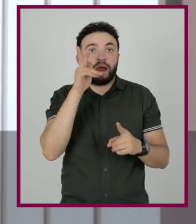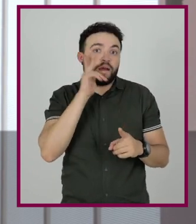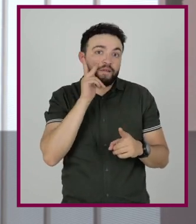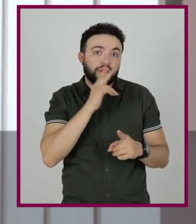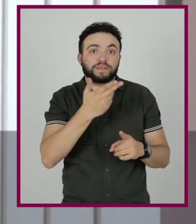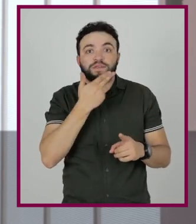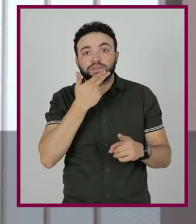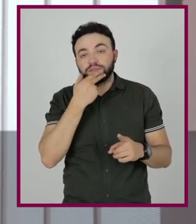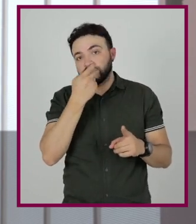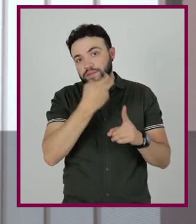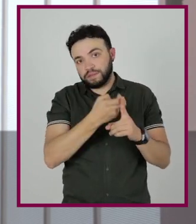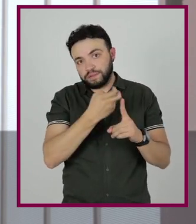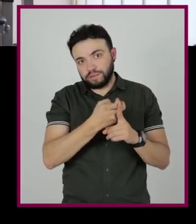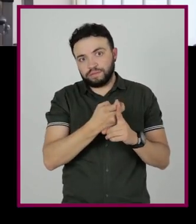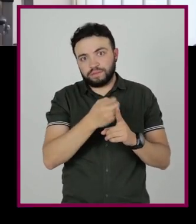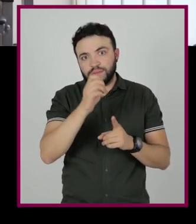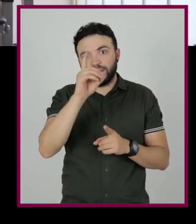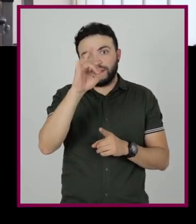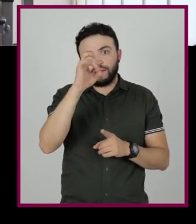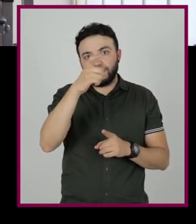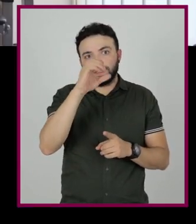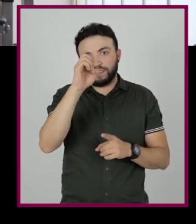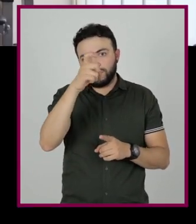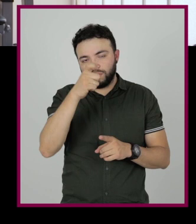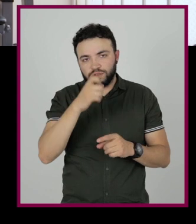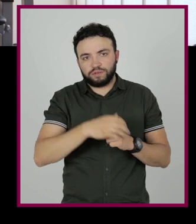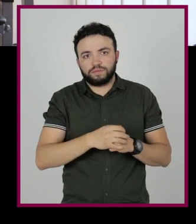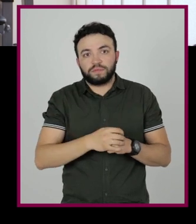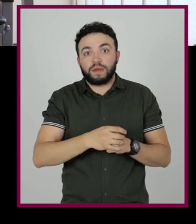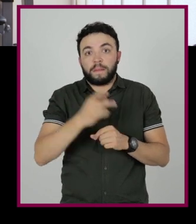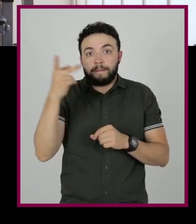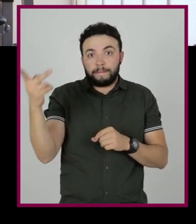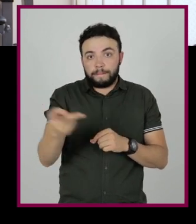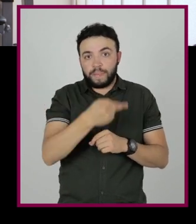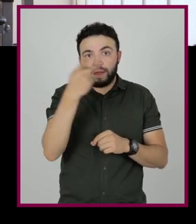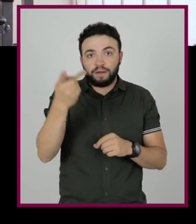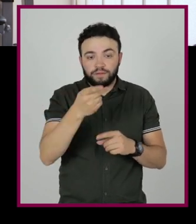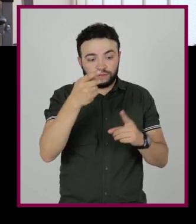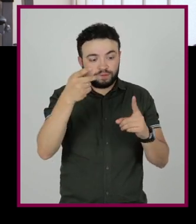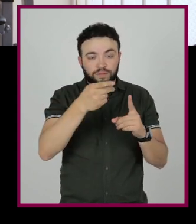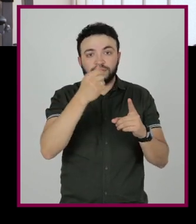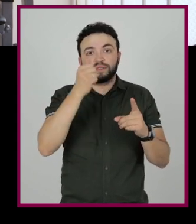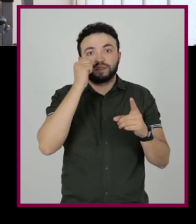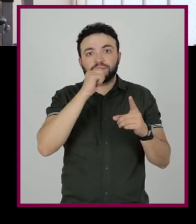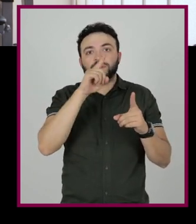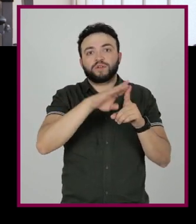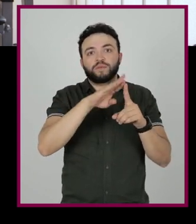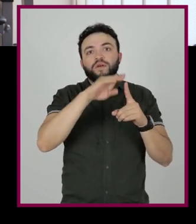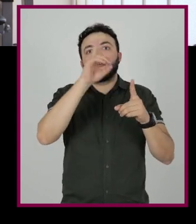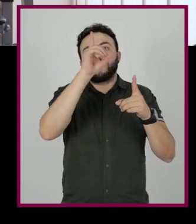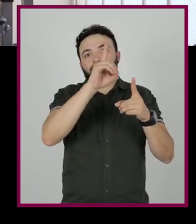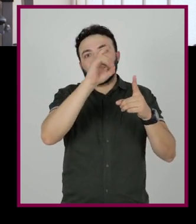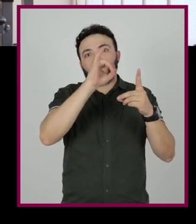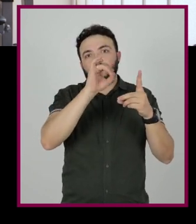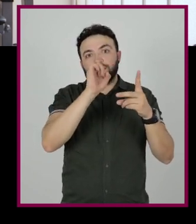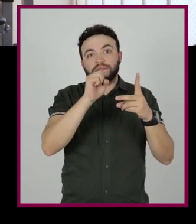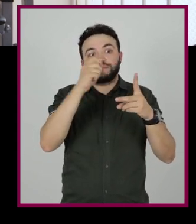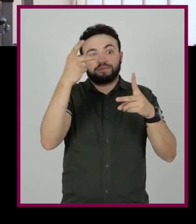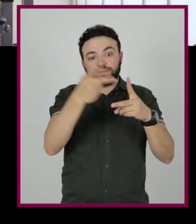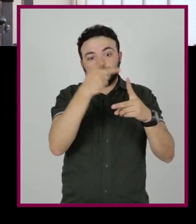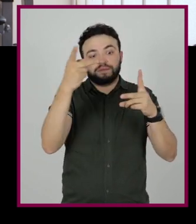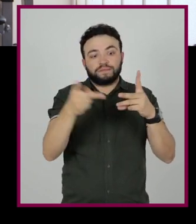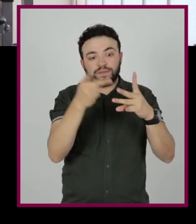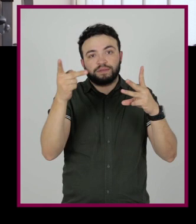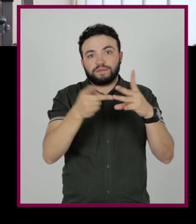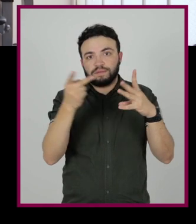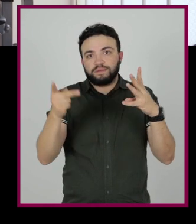este tipo de análisis DCEOX. Cada bonche de preguntas se dirige a cada sílaba de DCEOX. Por ejemplo, en la